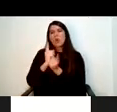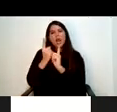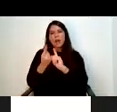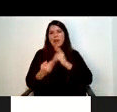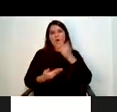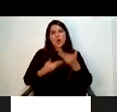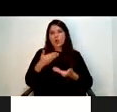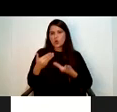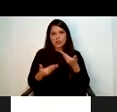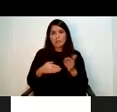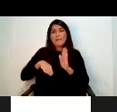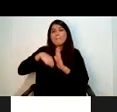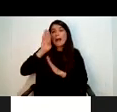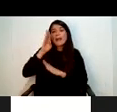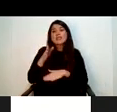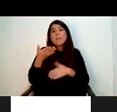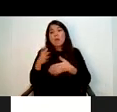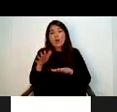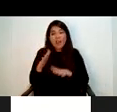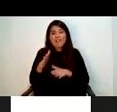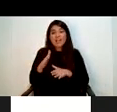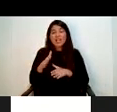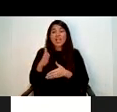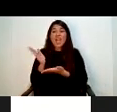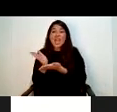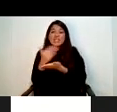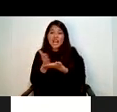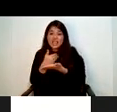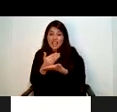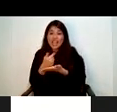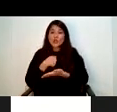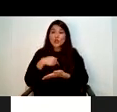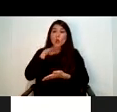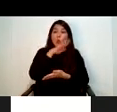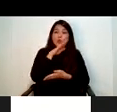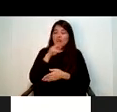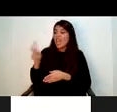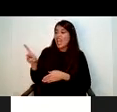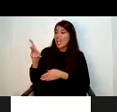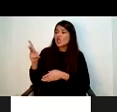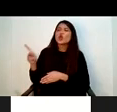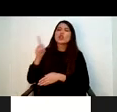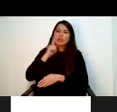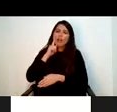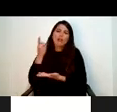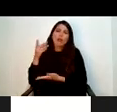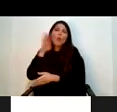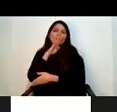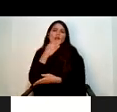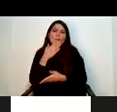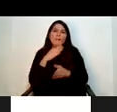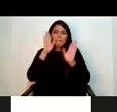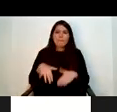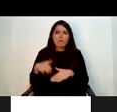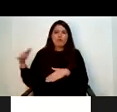esta conducta porque lo más probable es que las estrategias que usemos, ellos las tengan que implementar sí o sí. Si